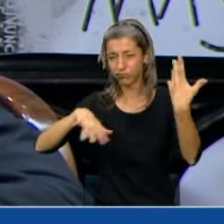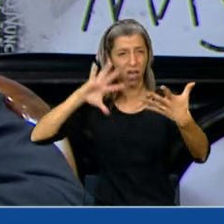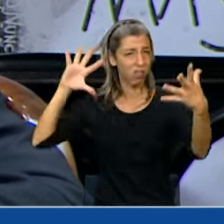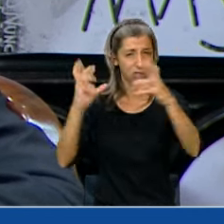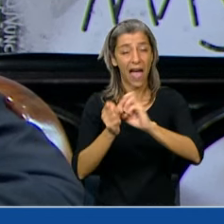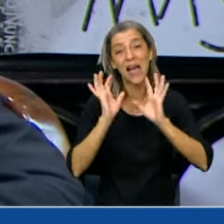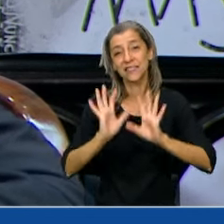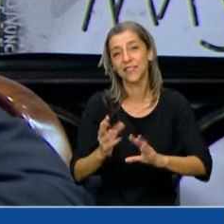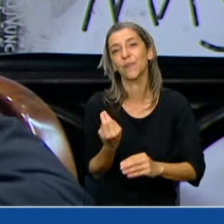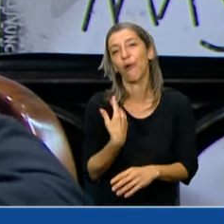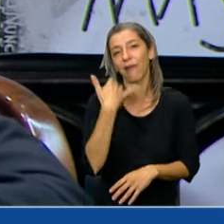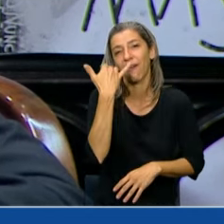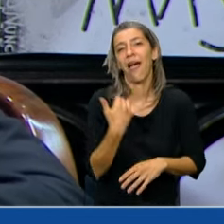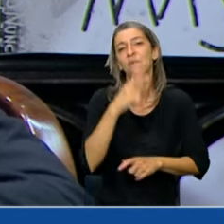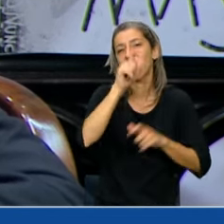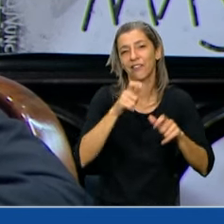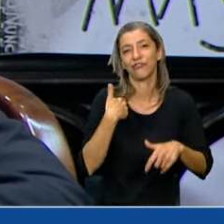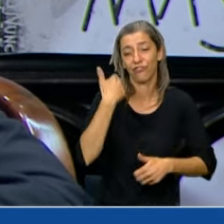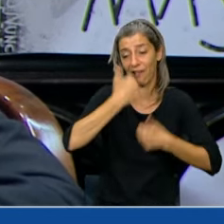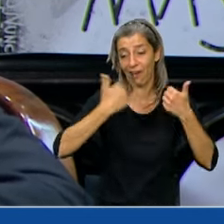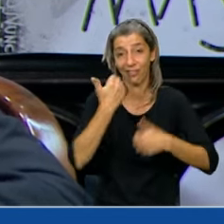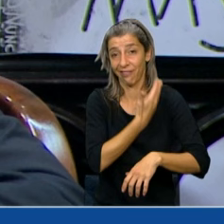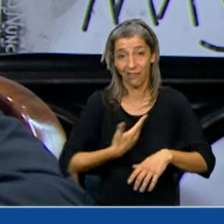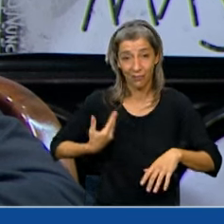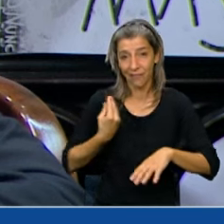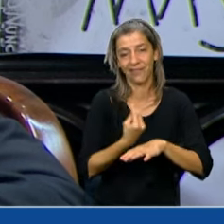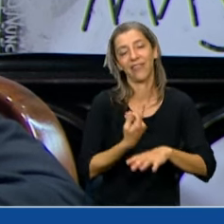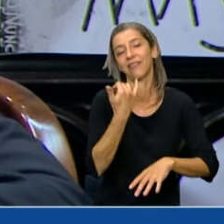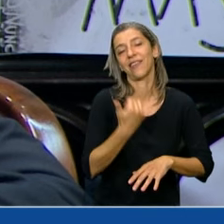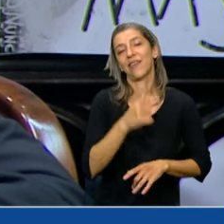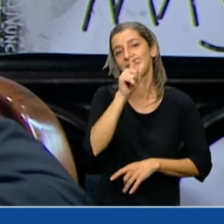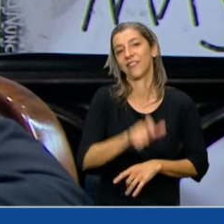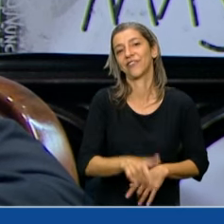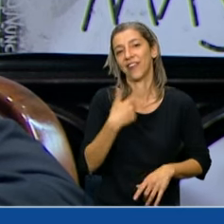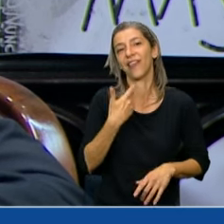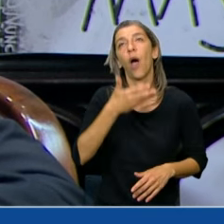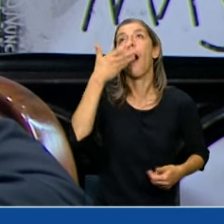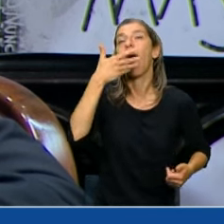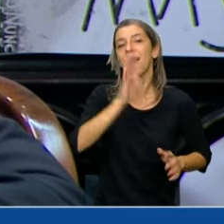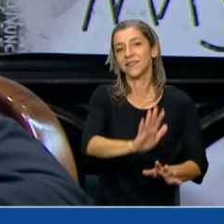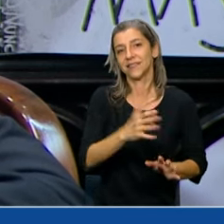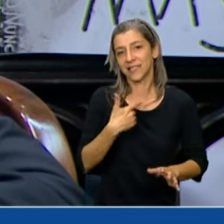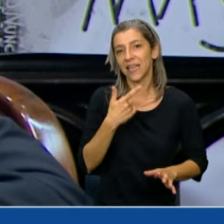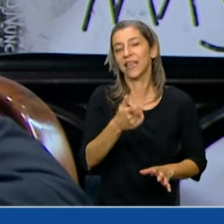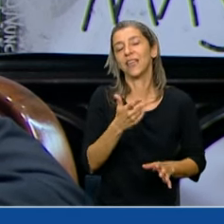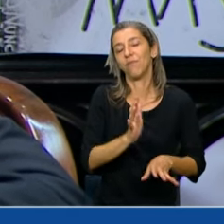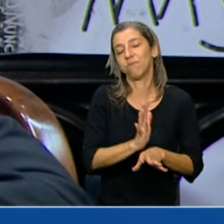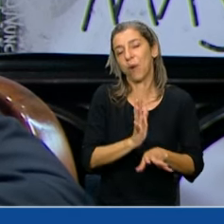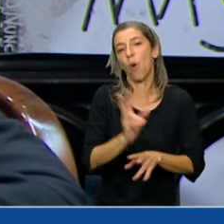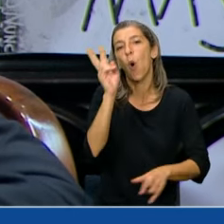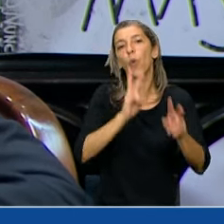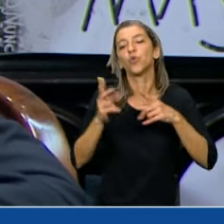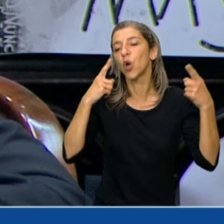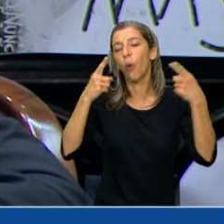presidente que con sus dichos lo que hace es arrimarle todavía más fuego a la nafta